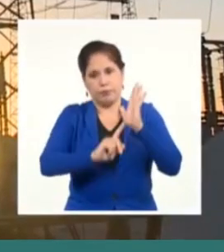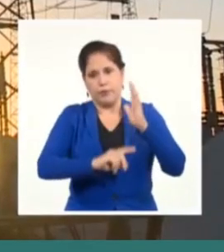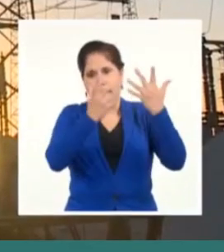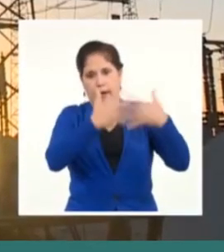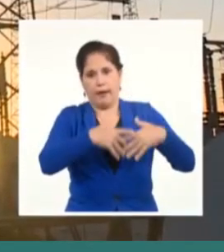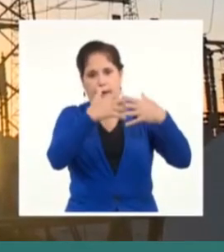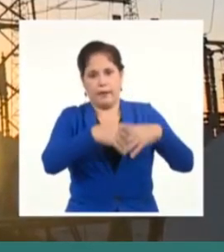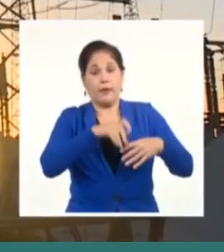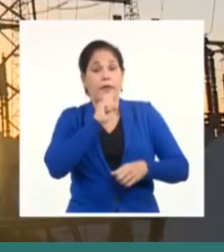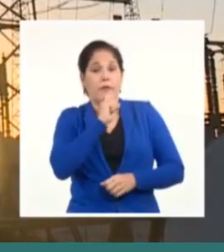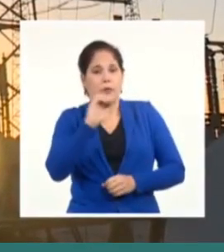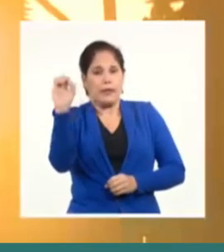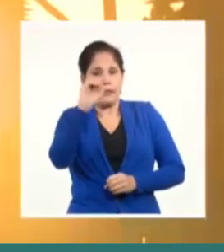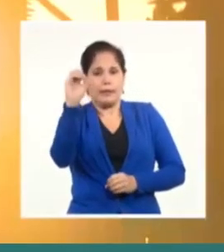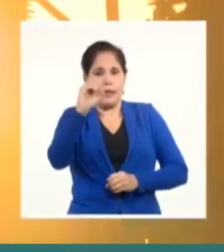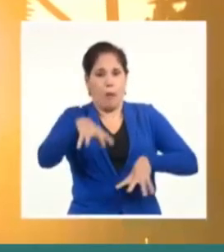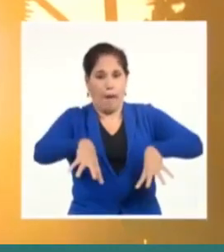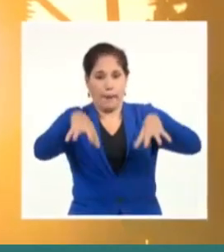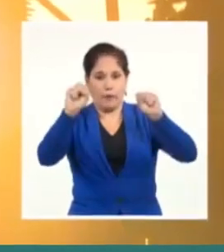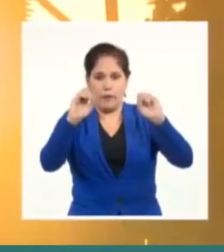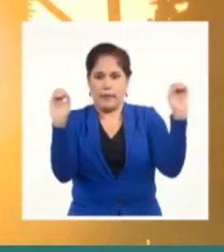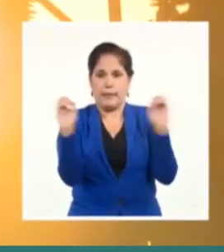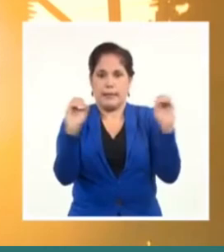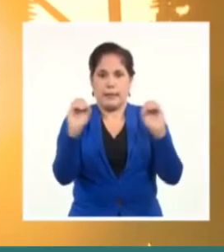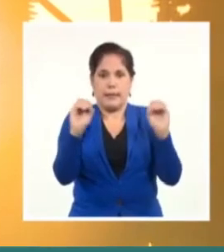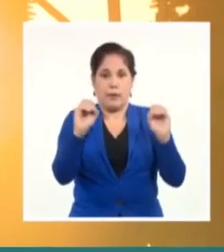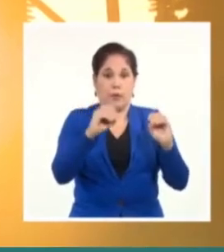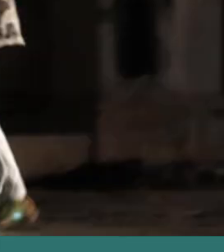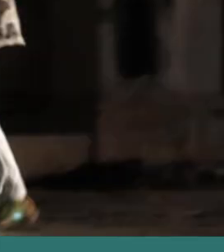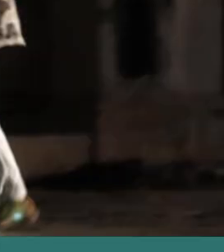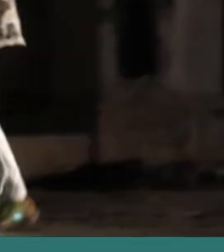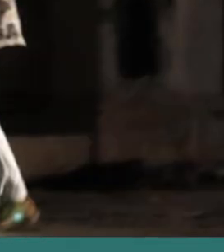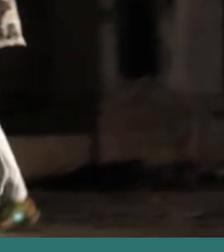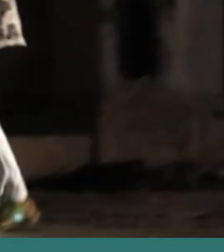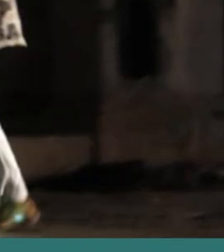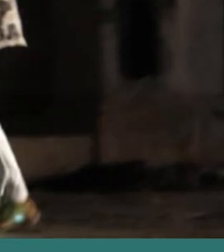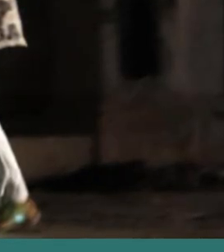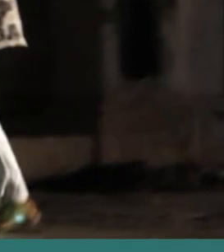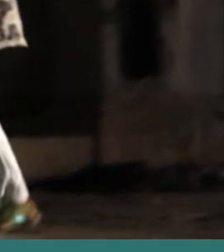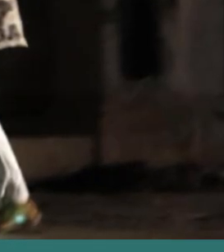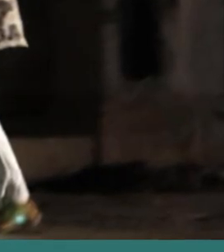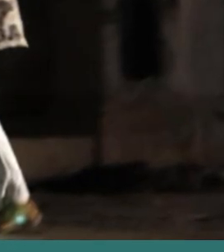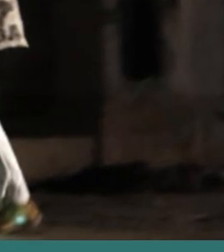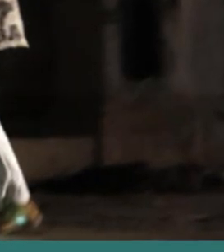Cero déficit, cero apagones en 24 horas.